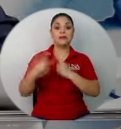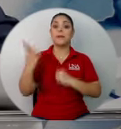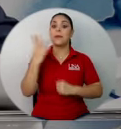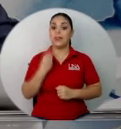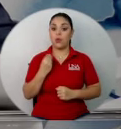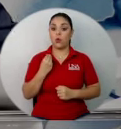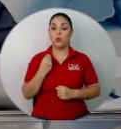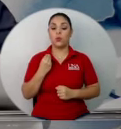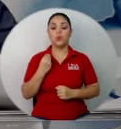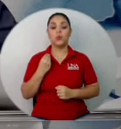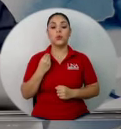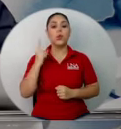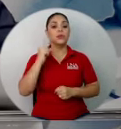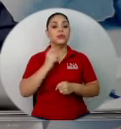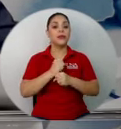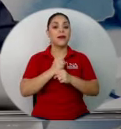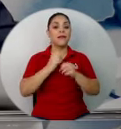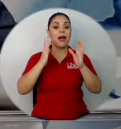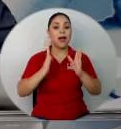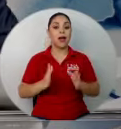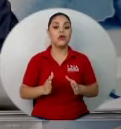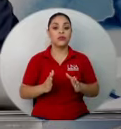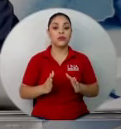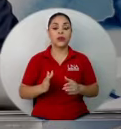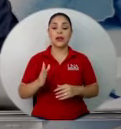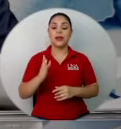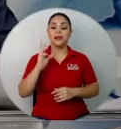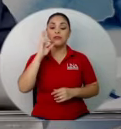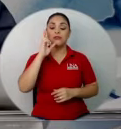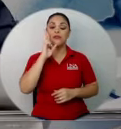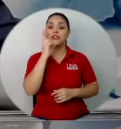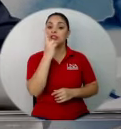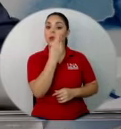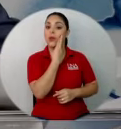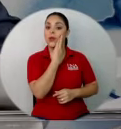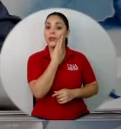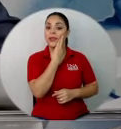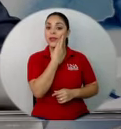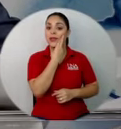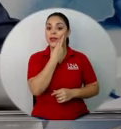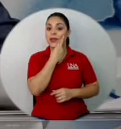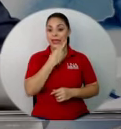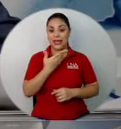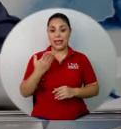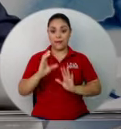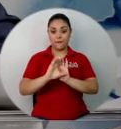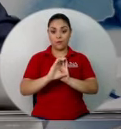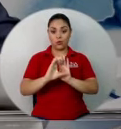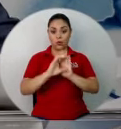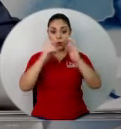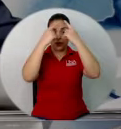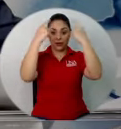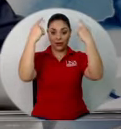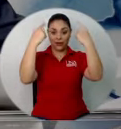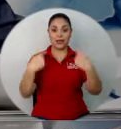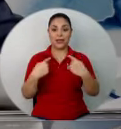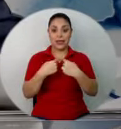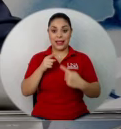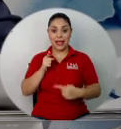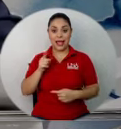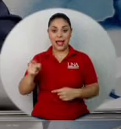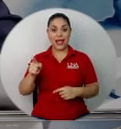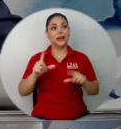un restaurante, el orgullo que sentía de ver su foto como empleado del mes ahí, lo que para él